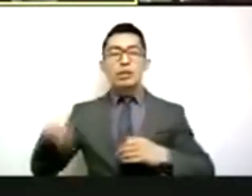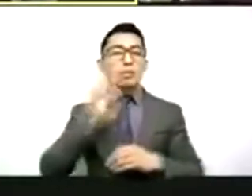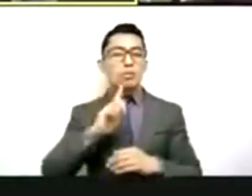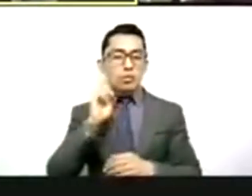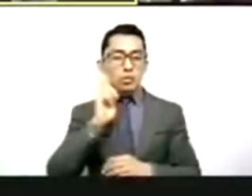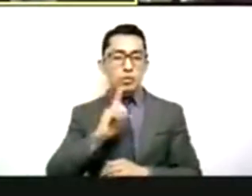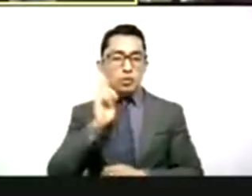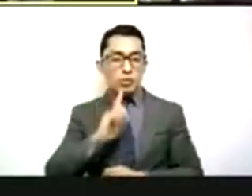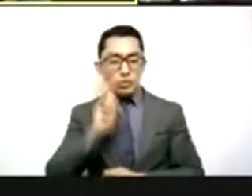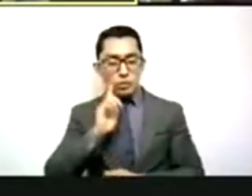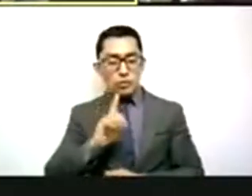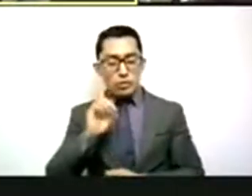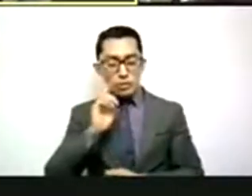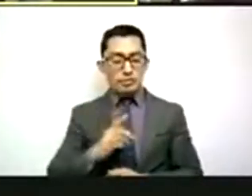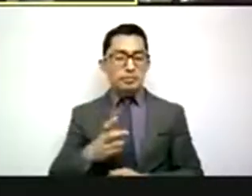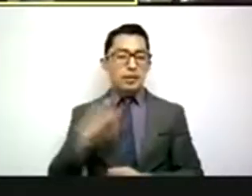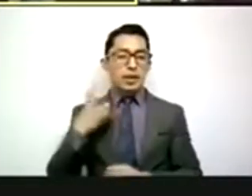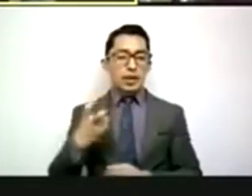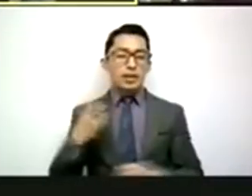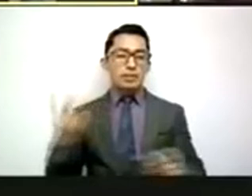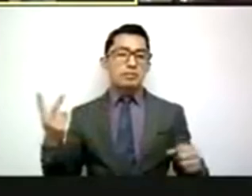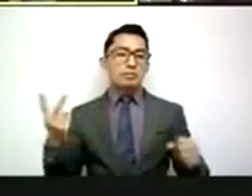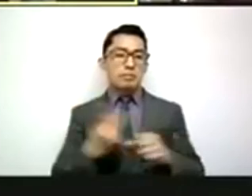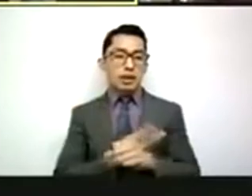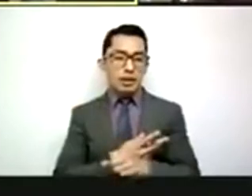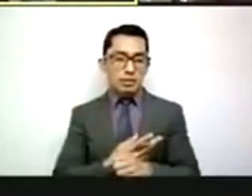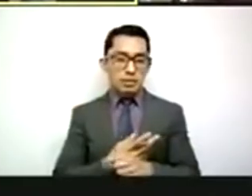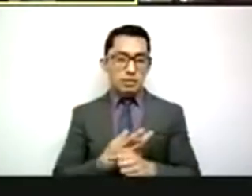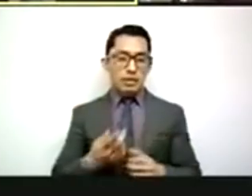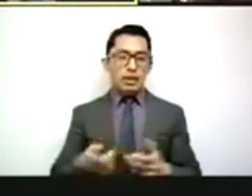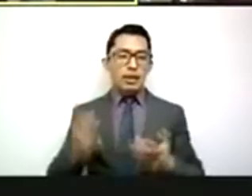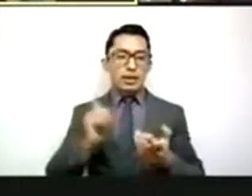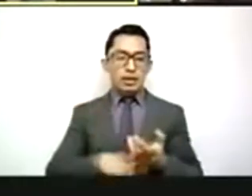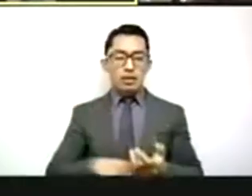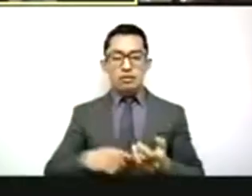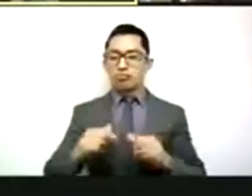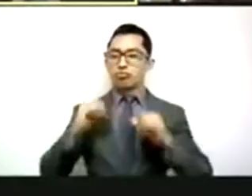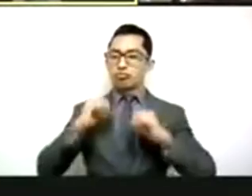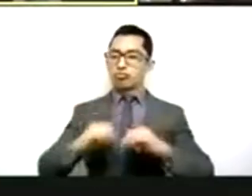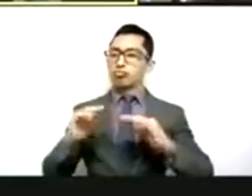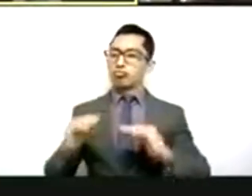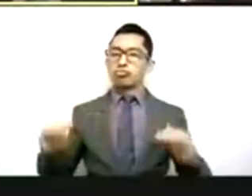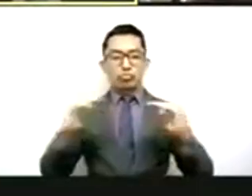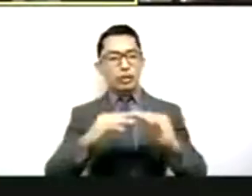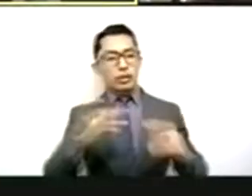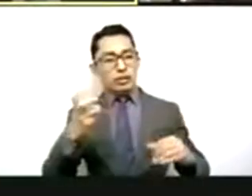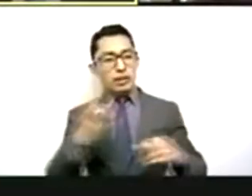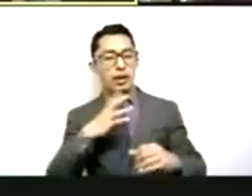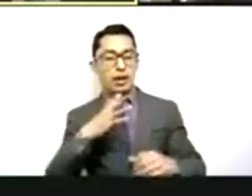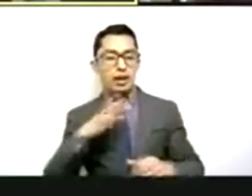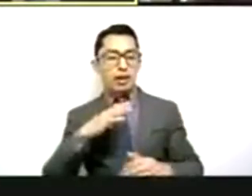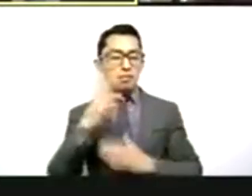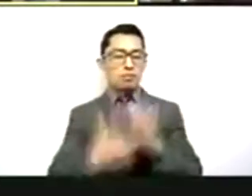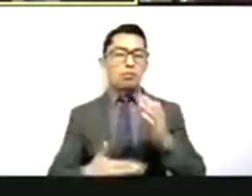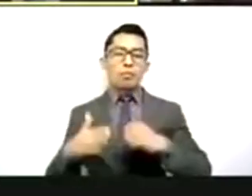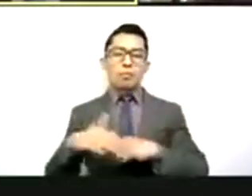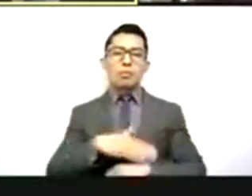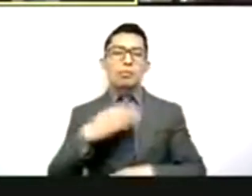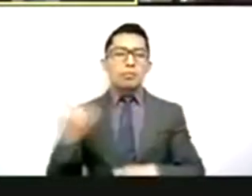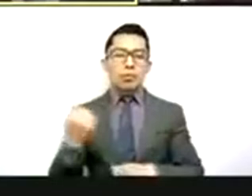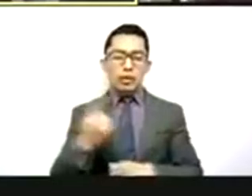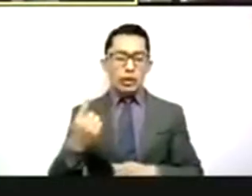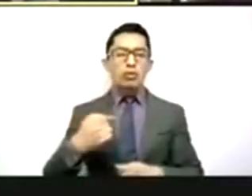una situación de asimetría de poder. De esta manera es porque pongo